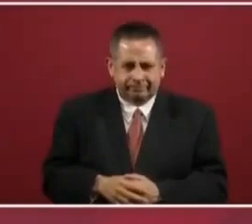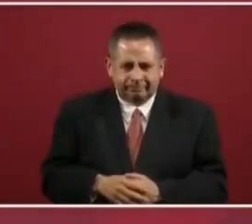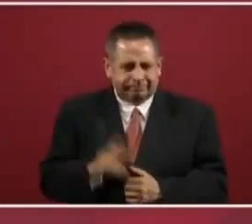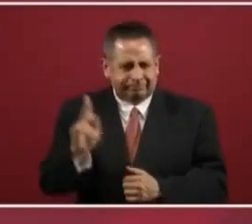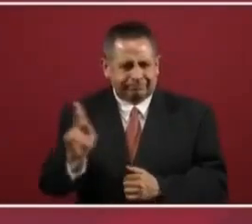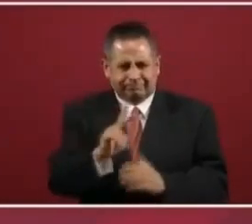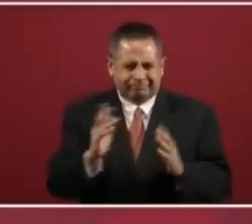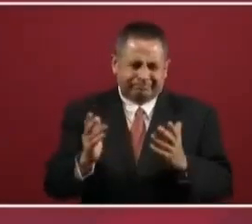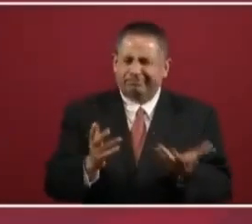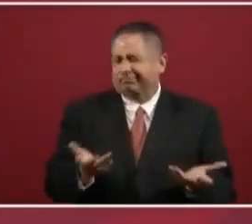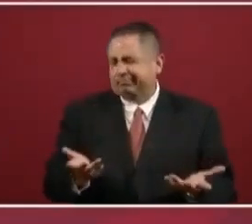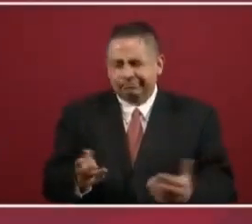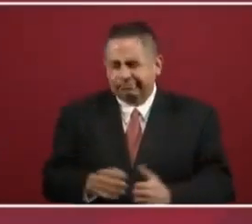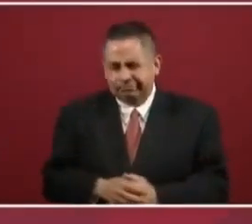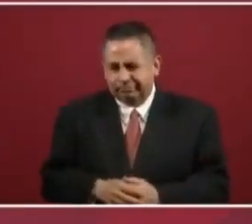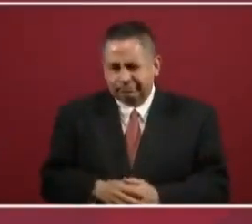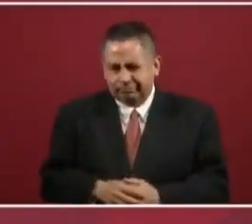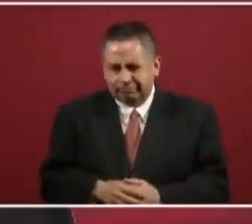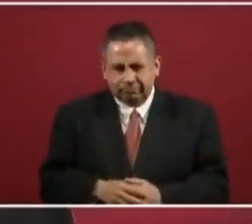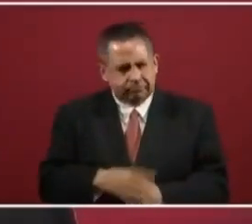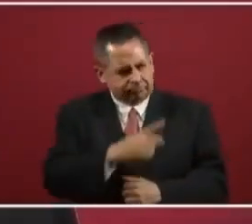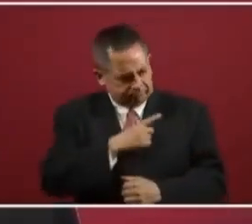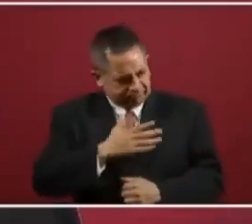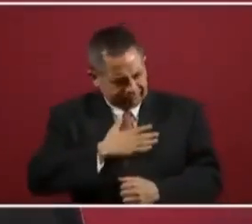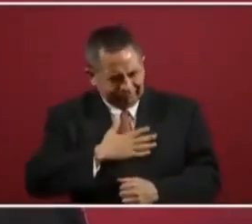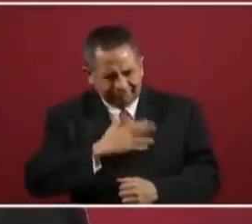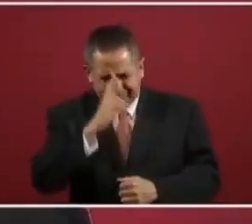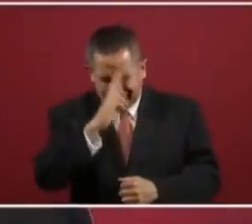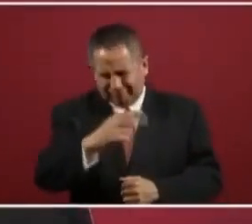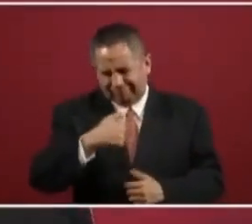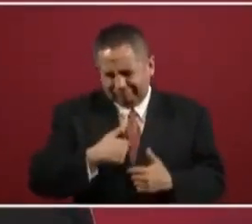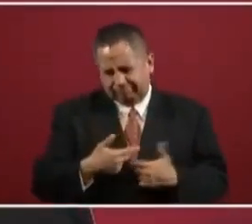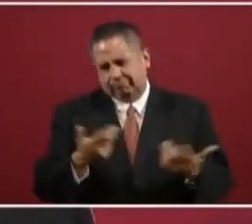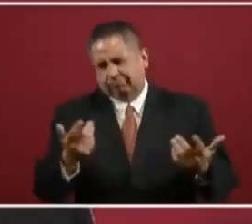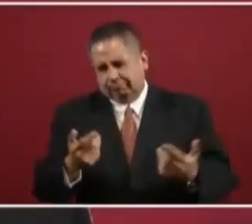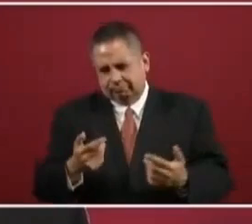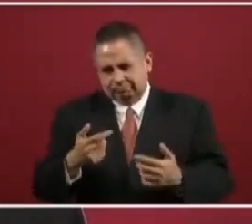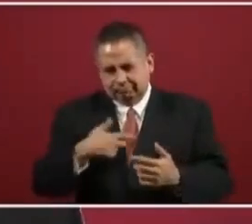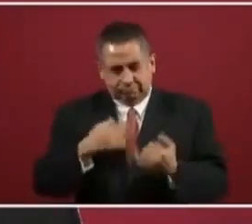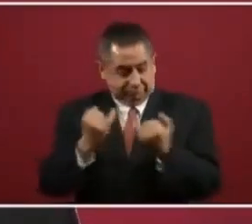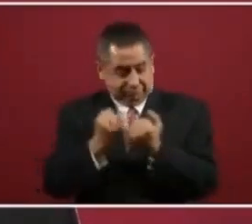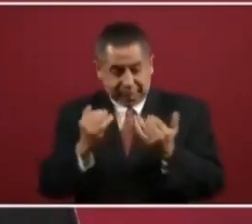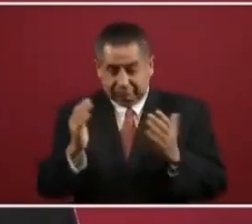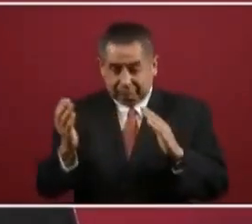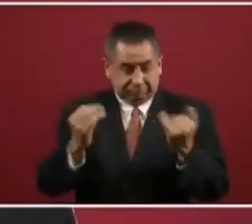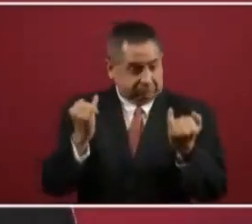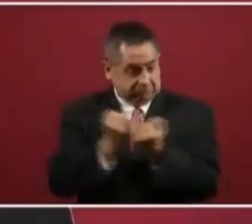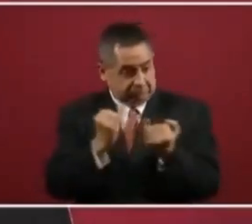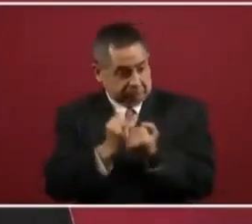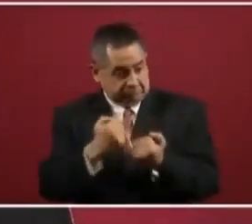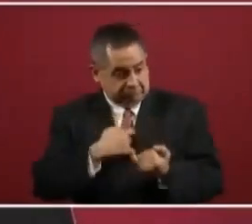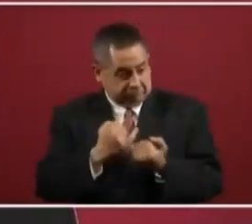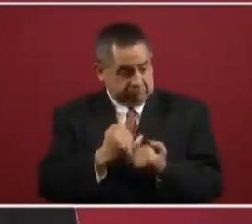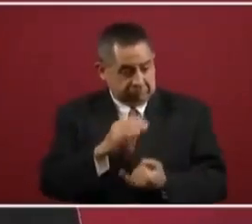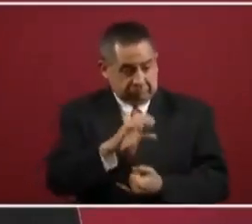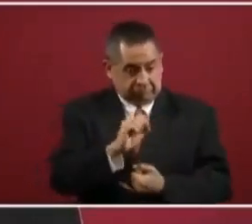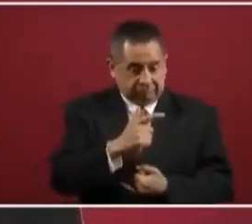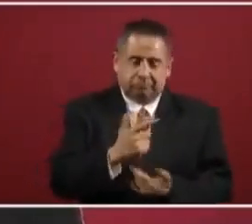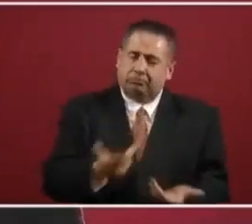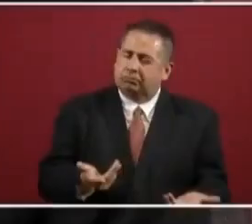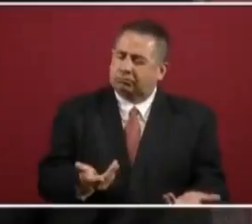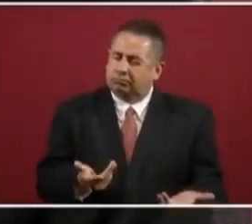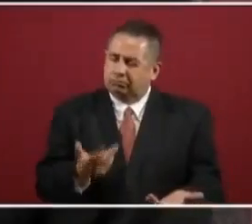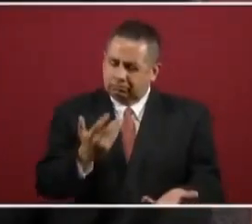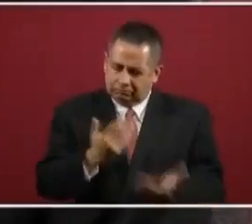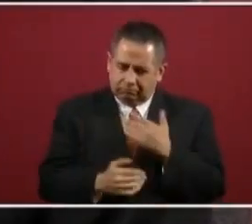pues es exigir respeto no O sea lo mismo